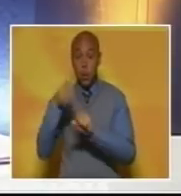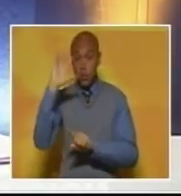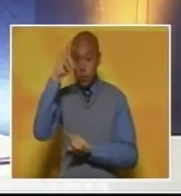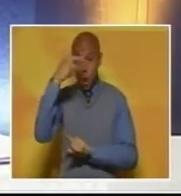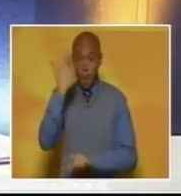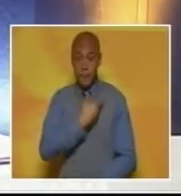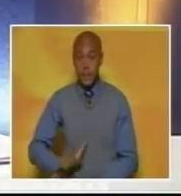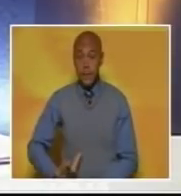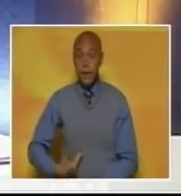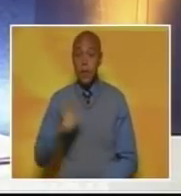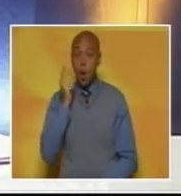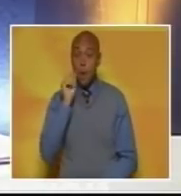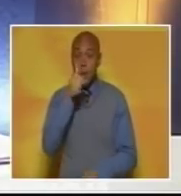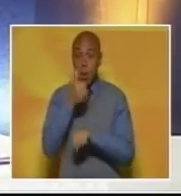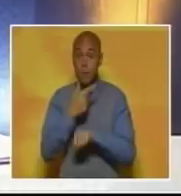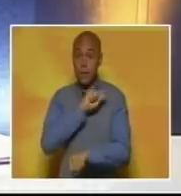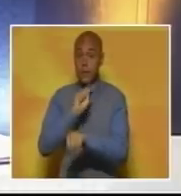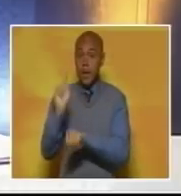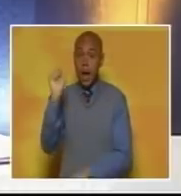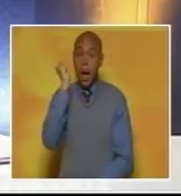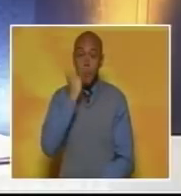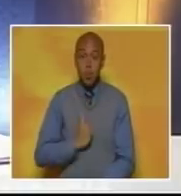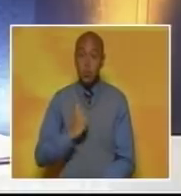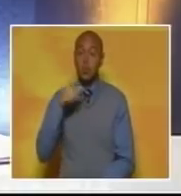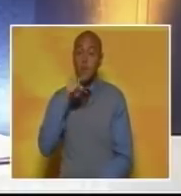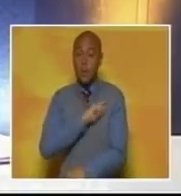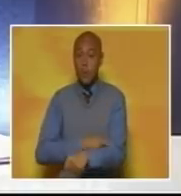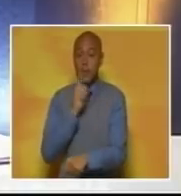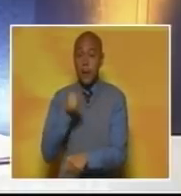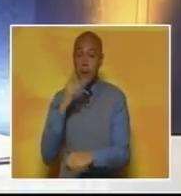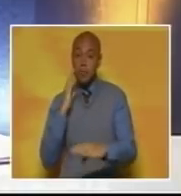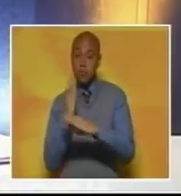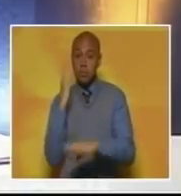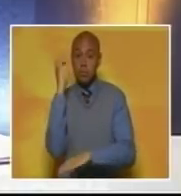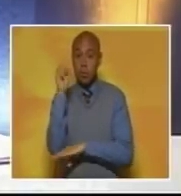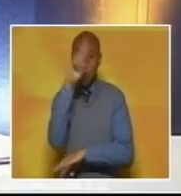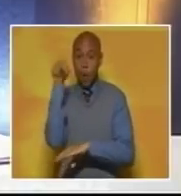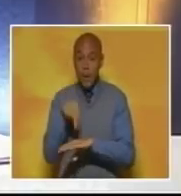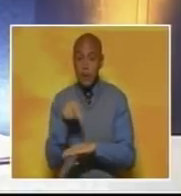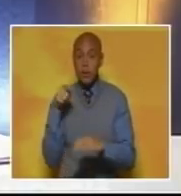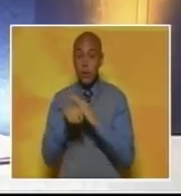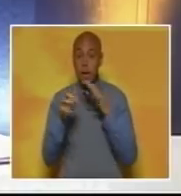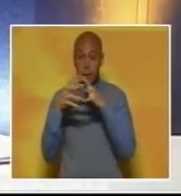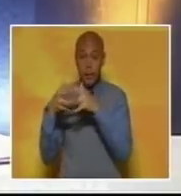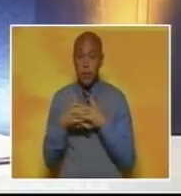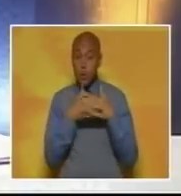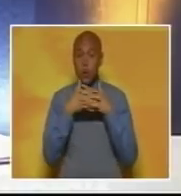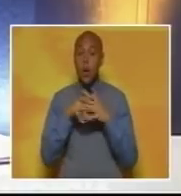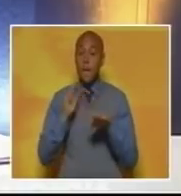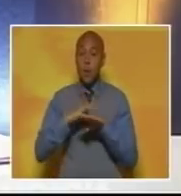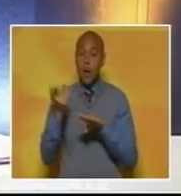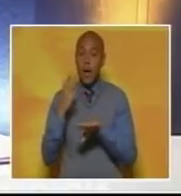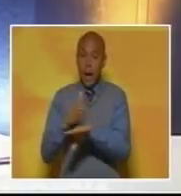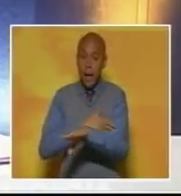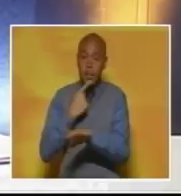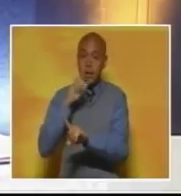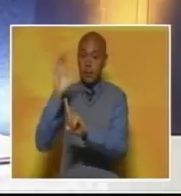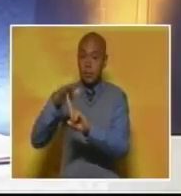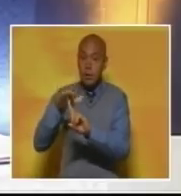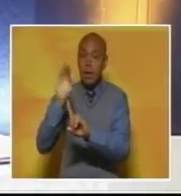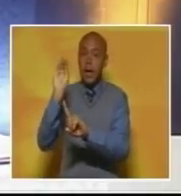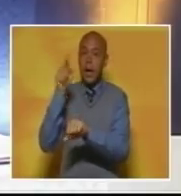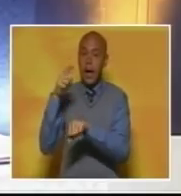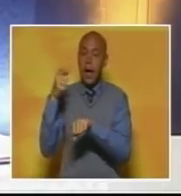Donald Trump, quien es acusado de abuso de poder y obstrucción al Congreso tras intentar presionar a Ucrania para que interfiriera en las